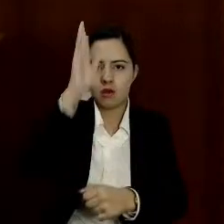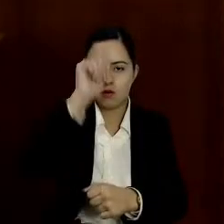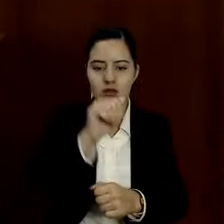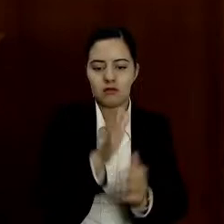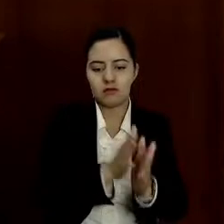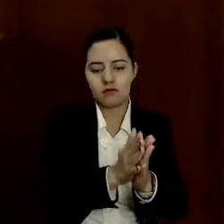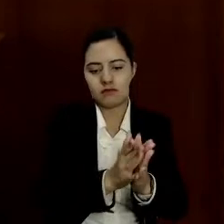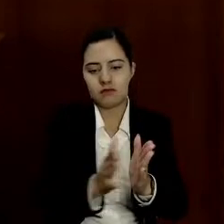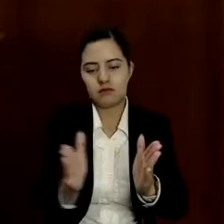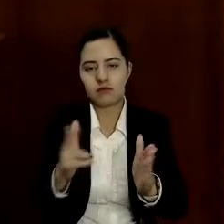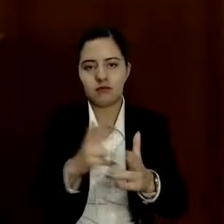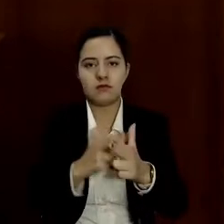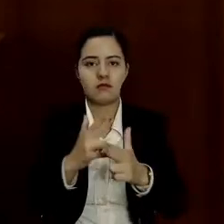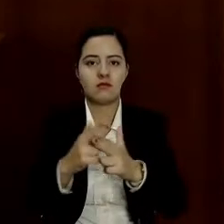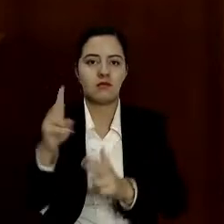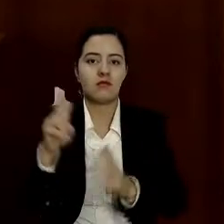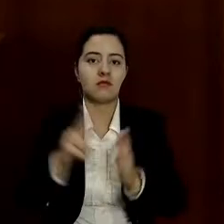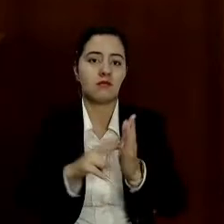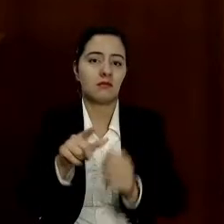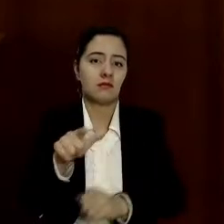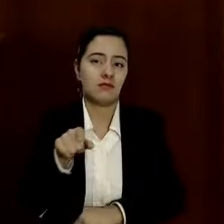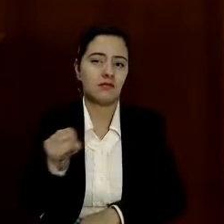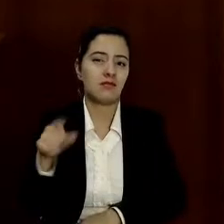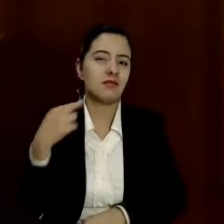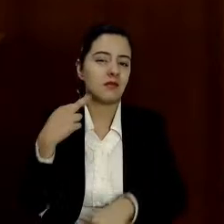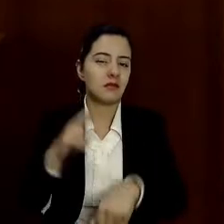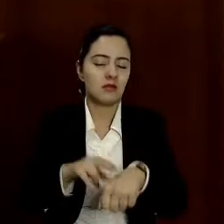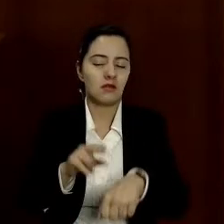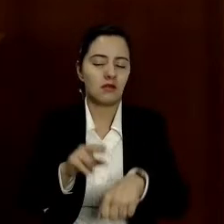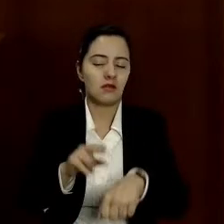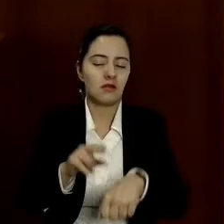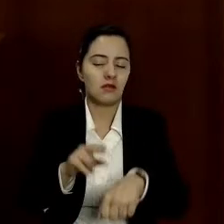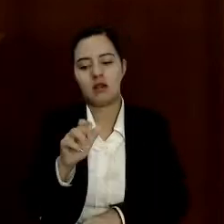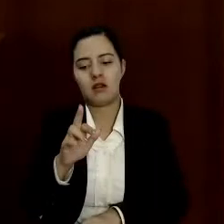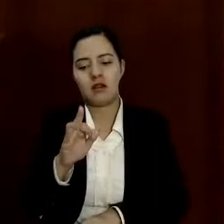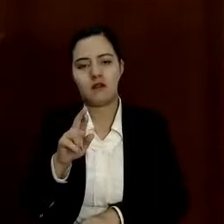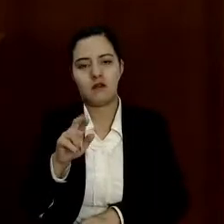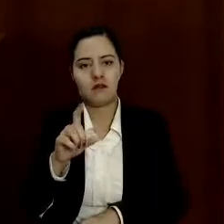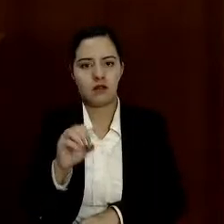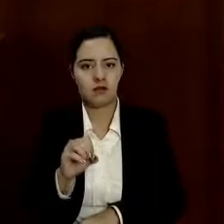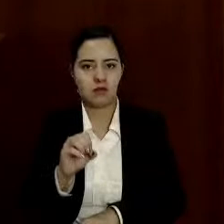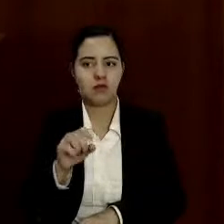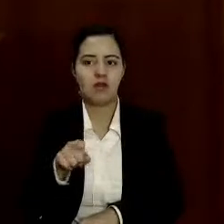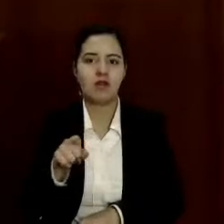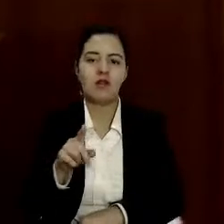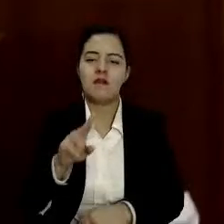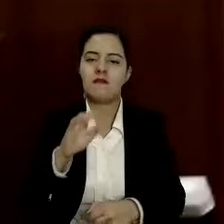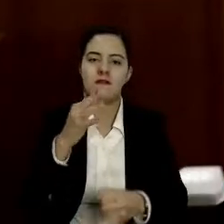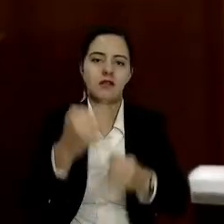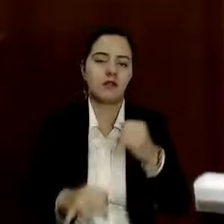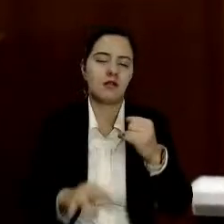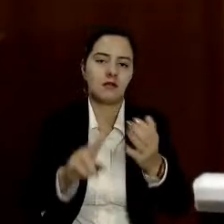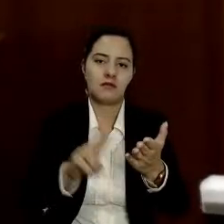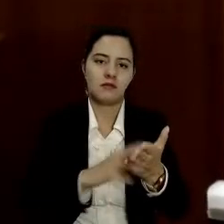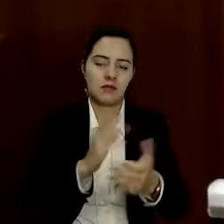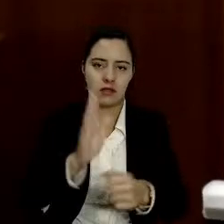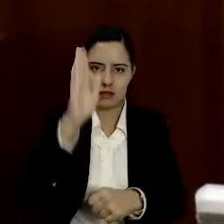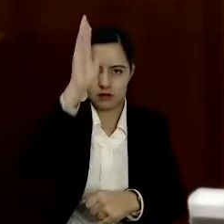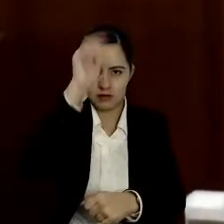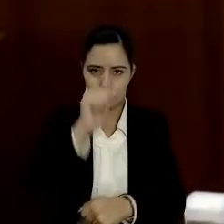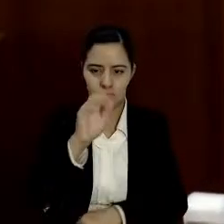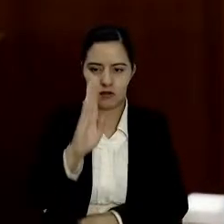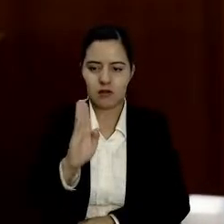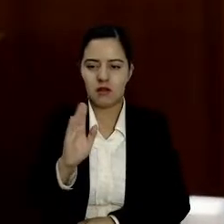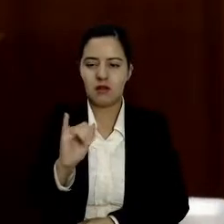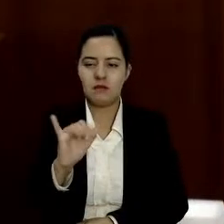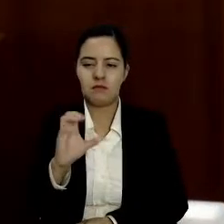2017, cuando el rector Alfredo Barrera no solo firmó el último contrato fraudulento con Diconsa,